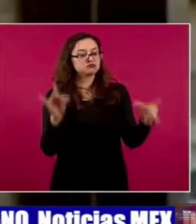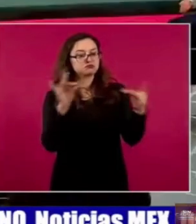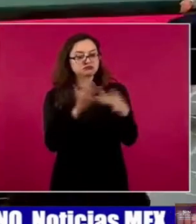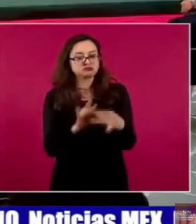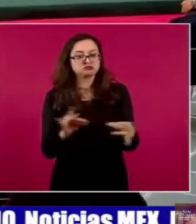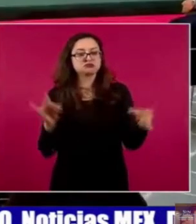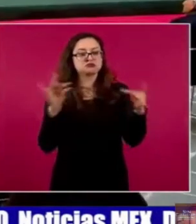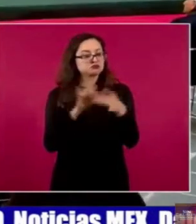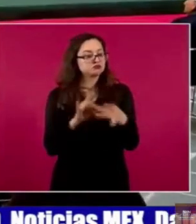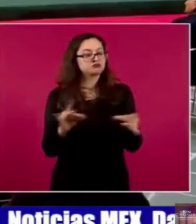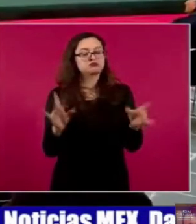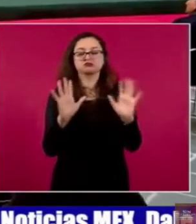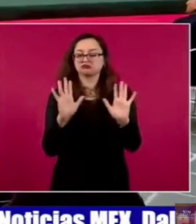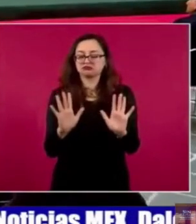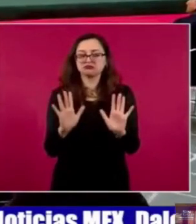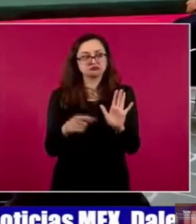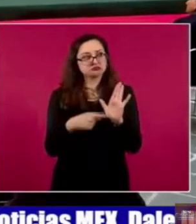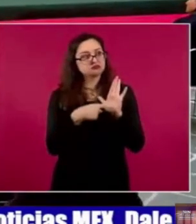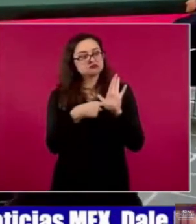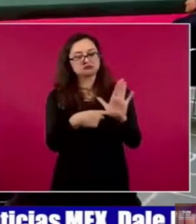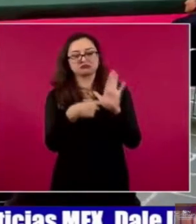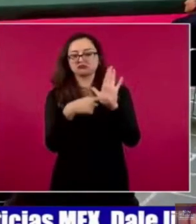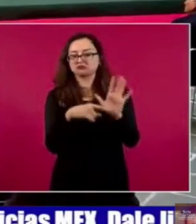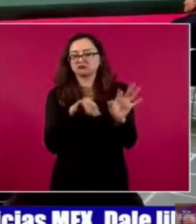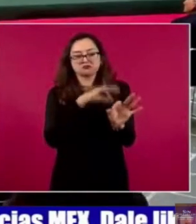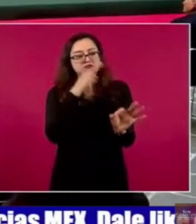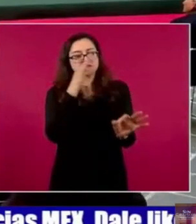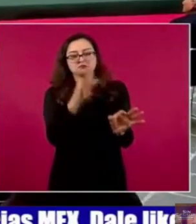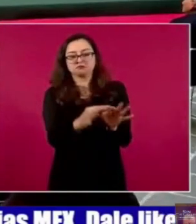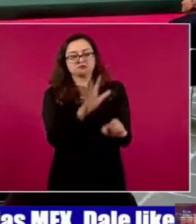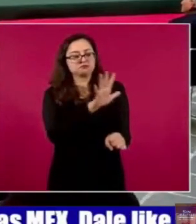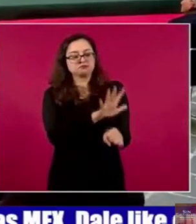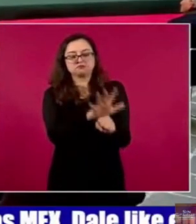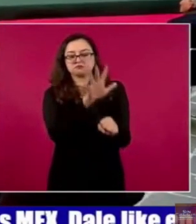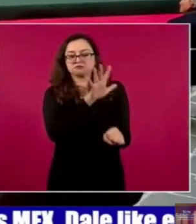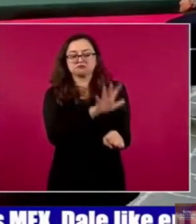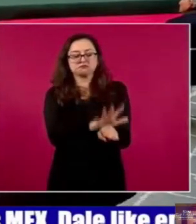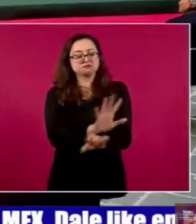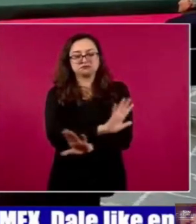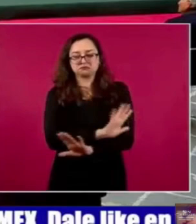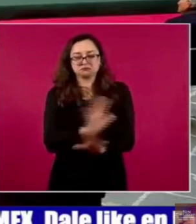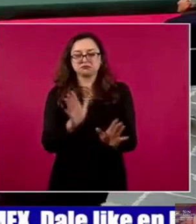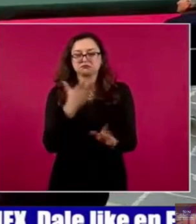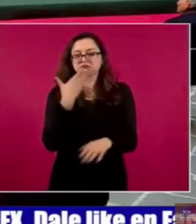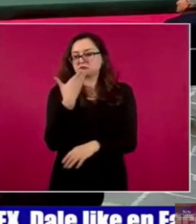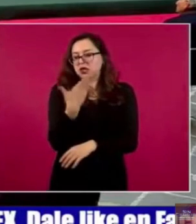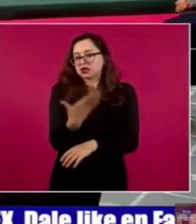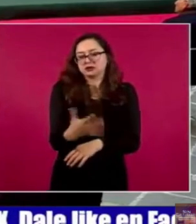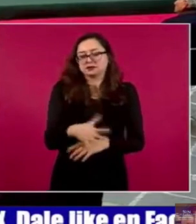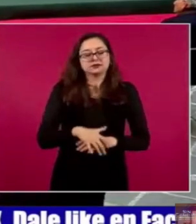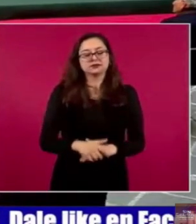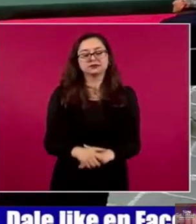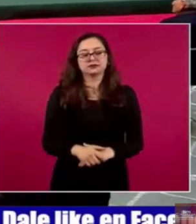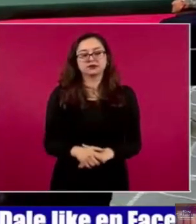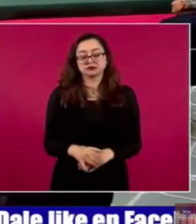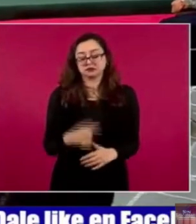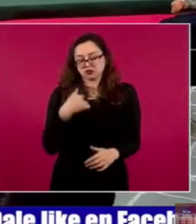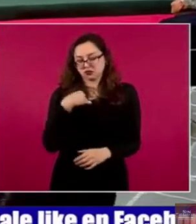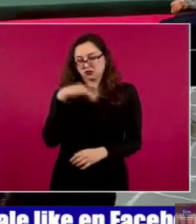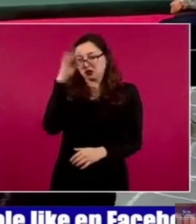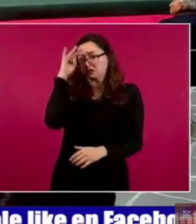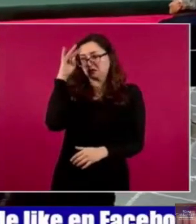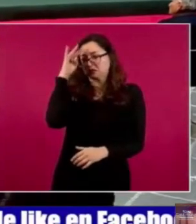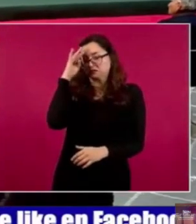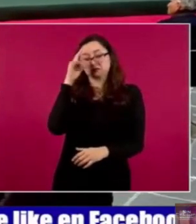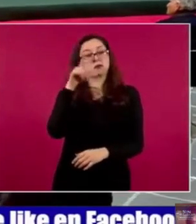así que solo voy a hacer referencia a 3 características excepcionales de